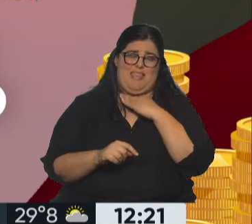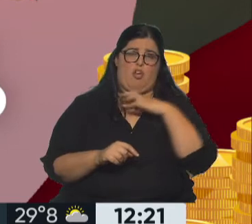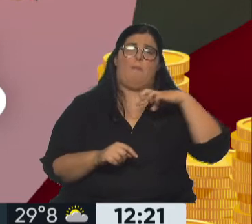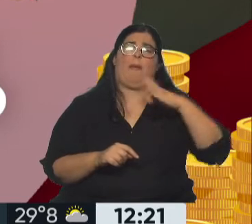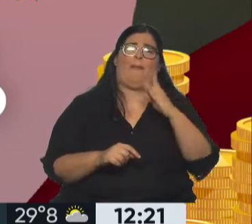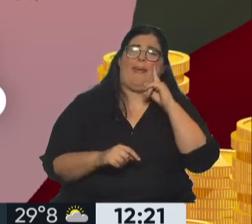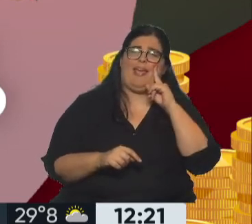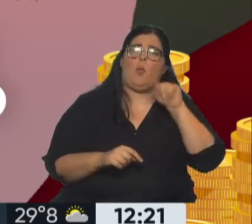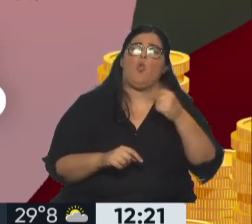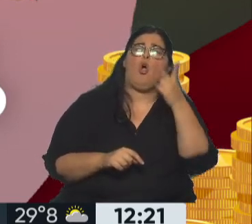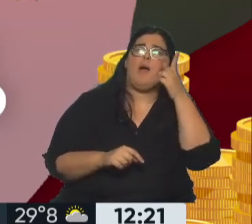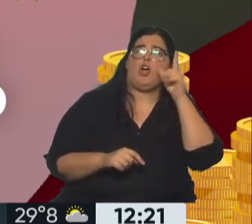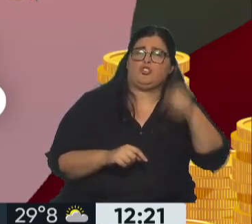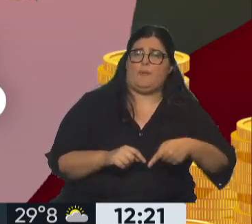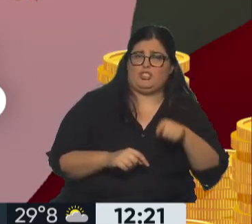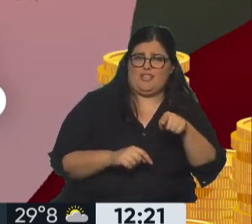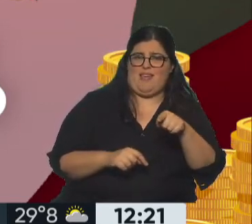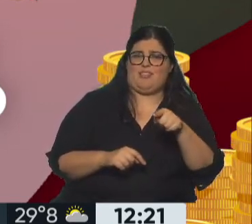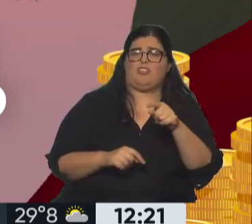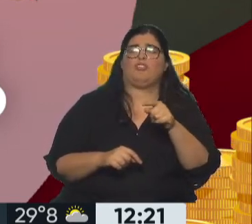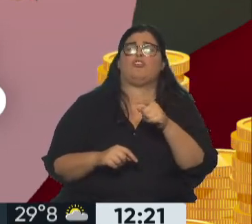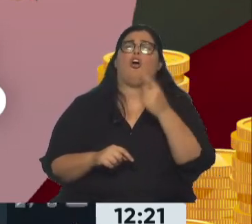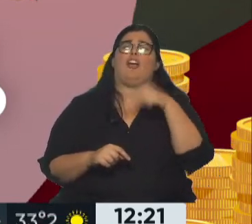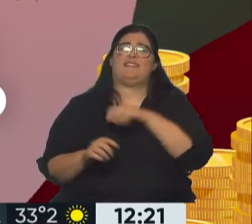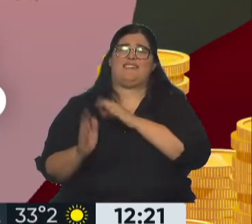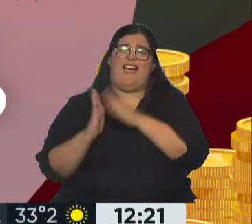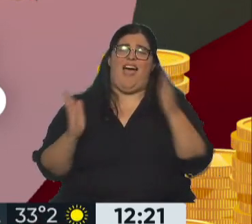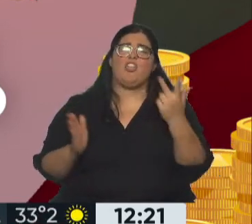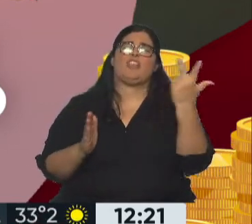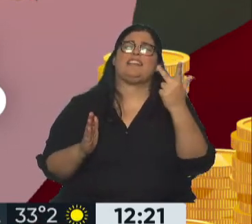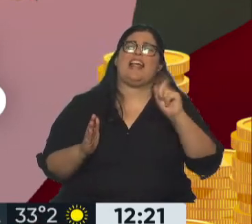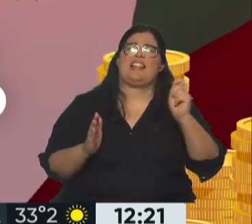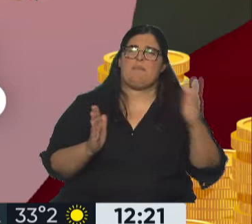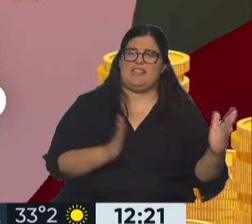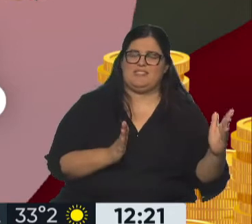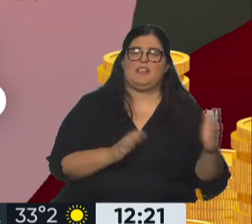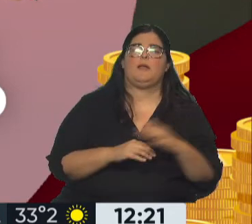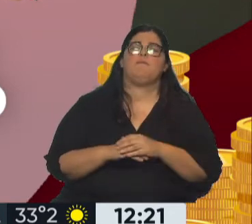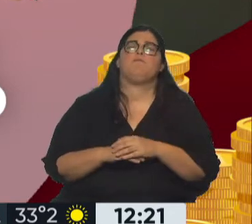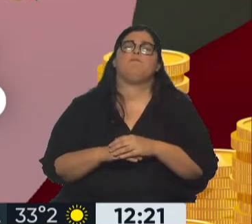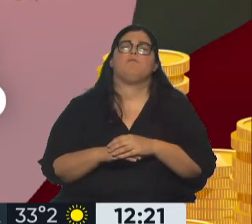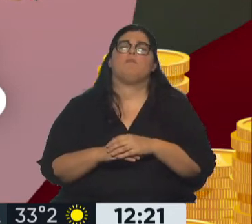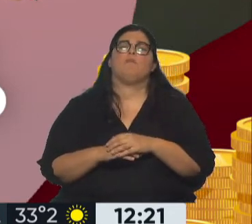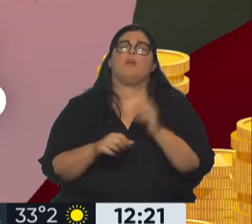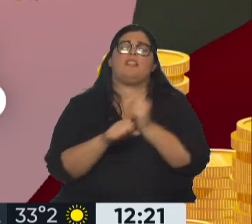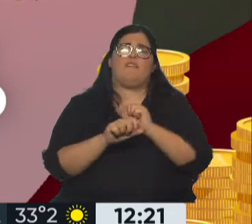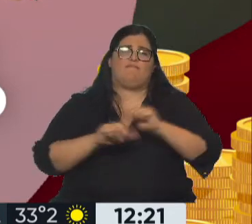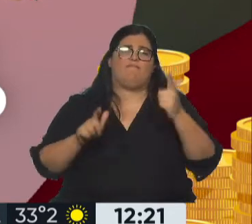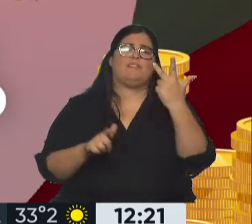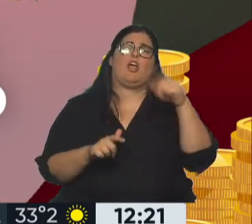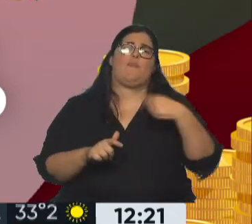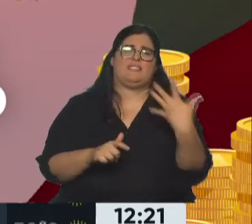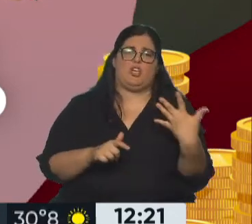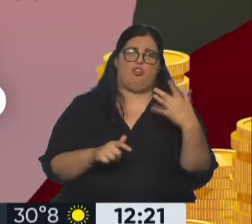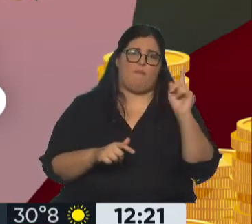PBI, el 1,8% en el tercer trimestre de 2022. El desempleo alcanzó el 3,5% en septiembre de este año. La inflación asciende